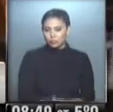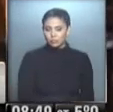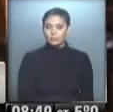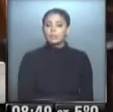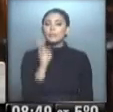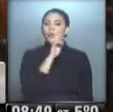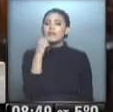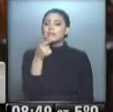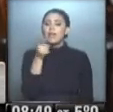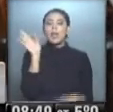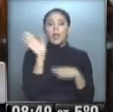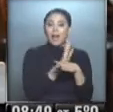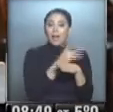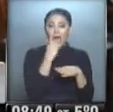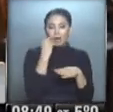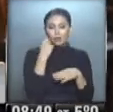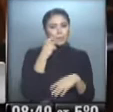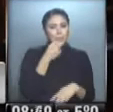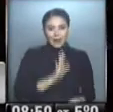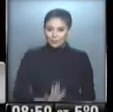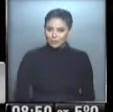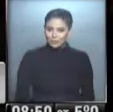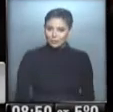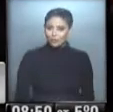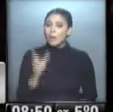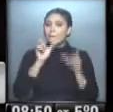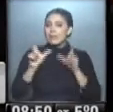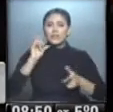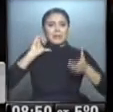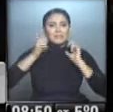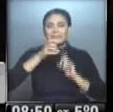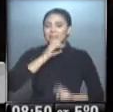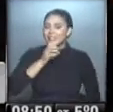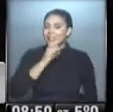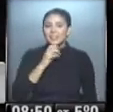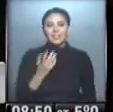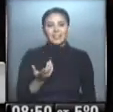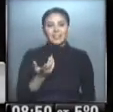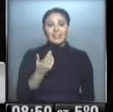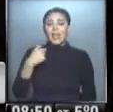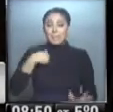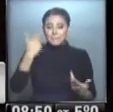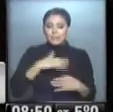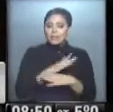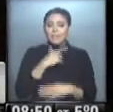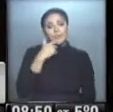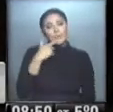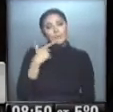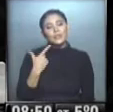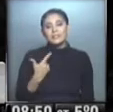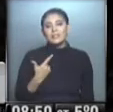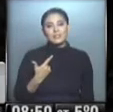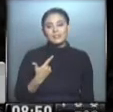de claudio es maravilloso la gente se divierte muchísimo y el mío ni una ternura